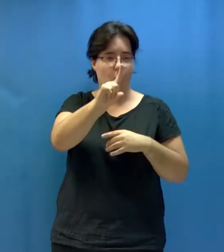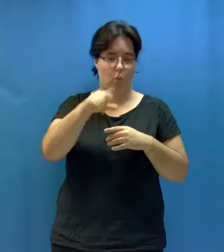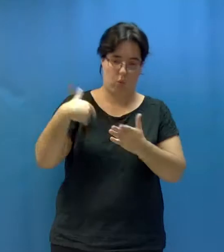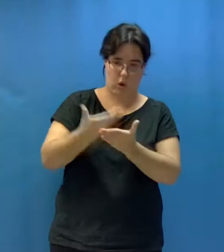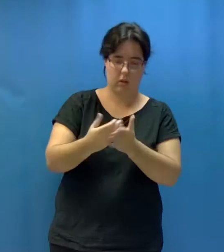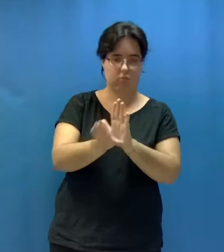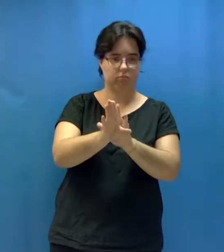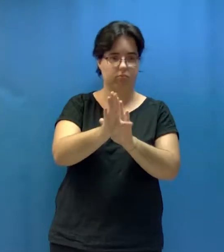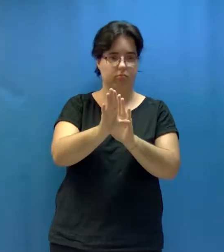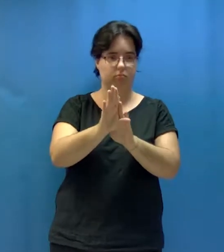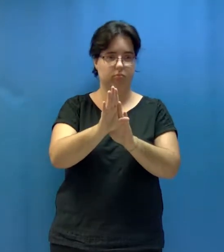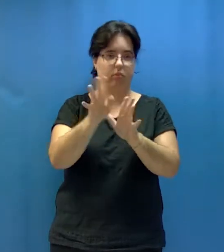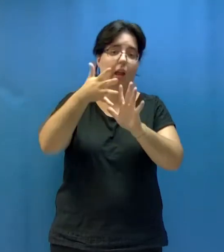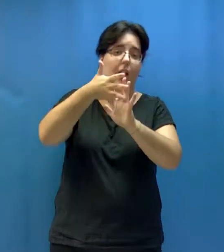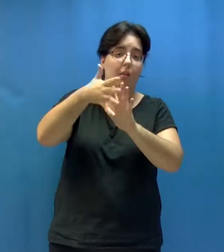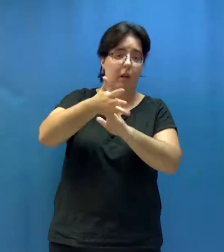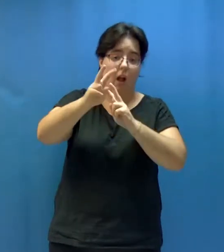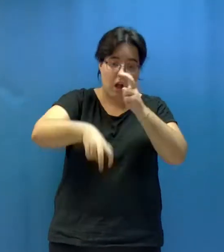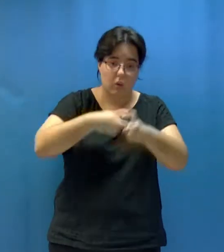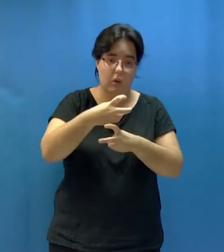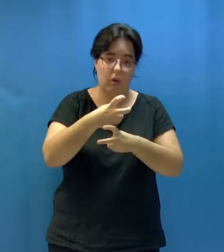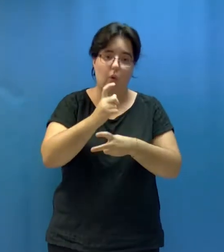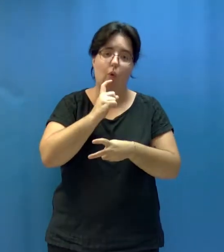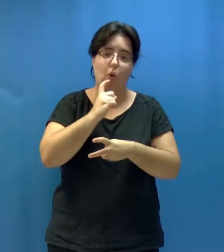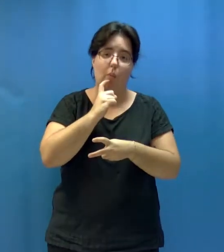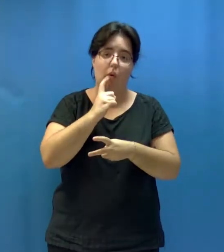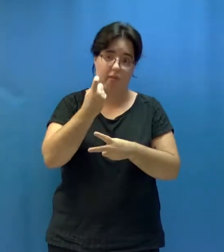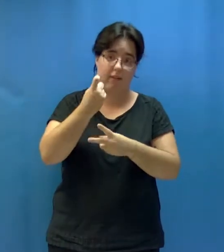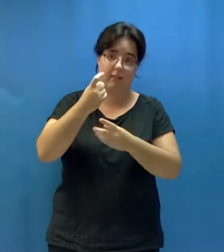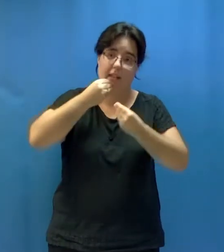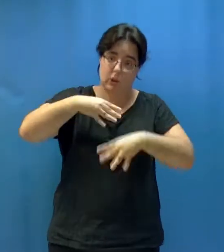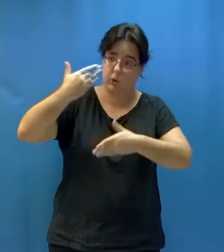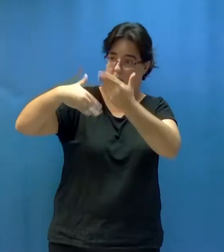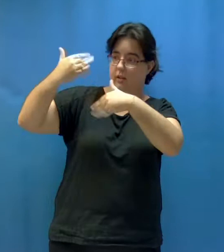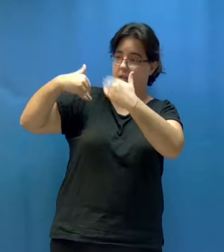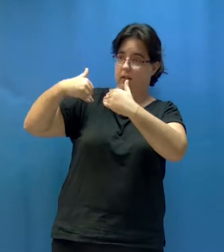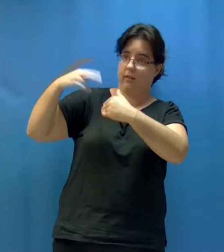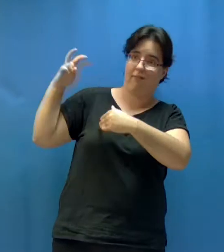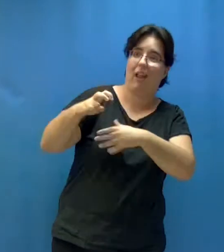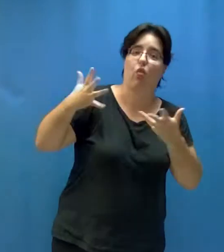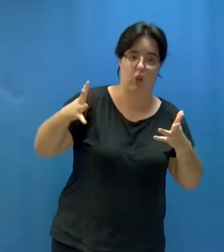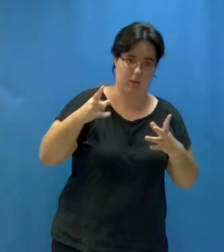actualización, evidentemente, se ha de explicar dónde venimos, señor Pérez, porque si no, no podemos explicarlo.